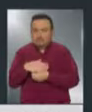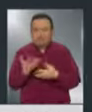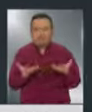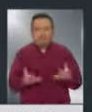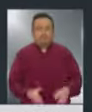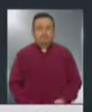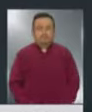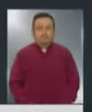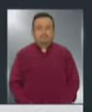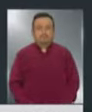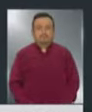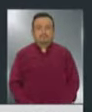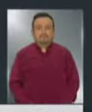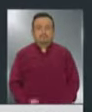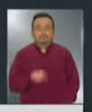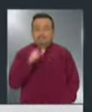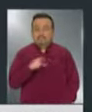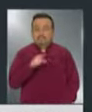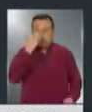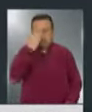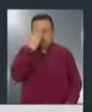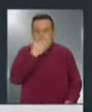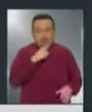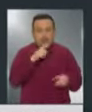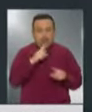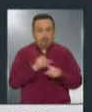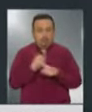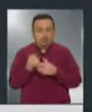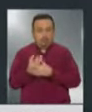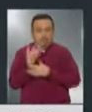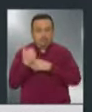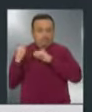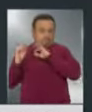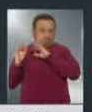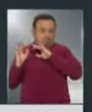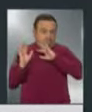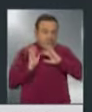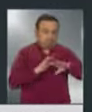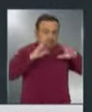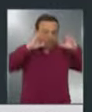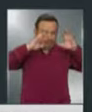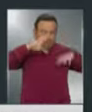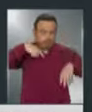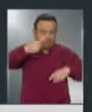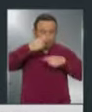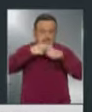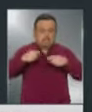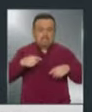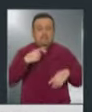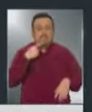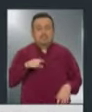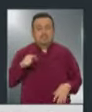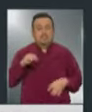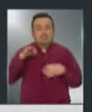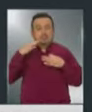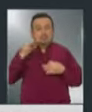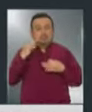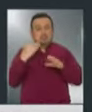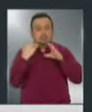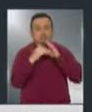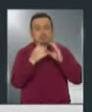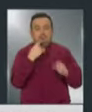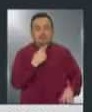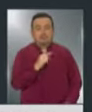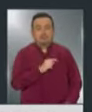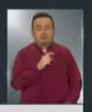Esa es la preocupación que tienen justamente los gente que se avecina. por un instructivo que les llegó por correo,